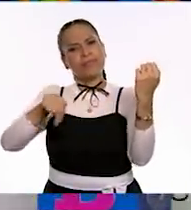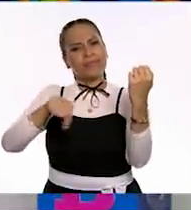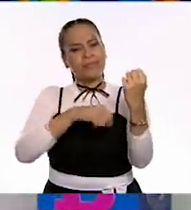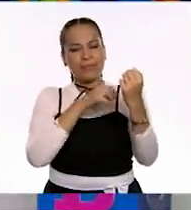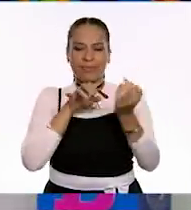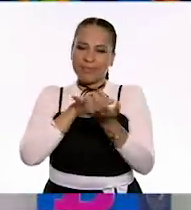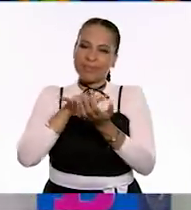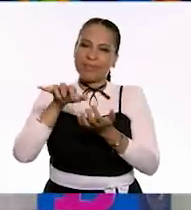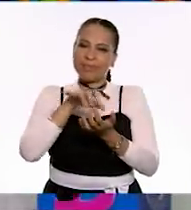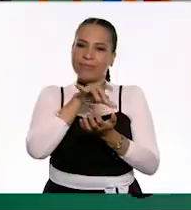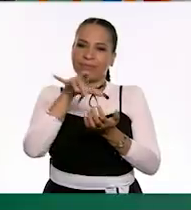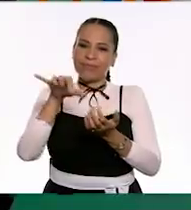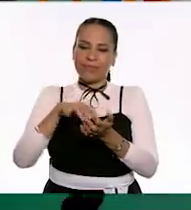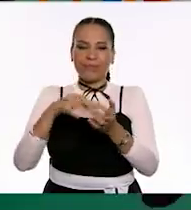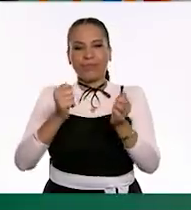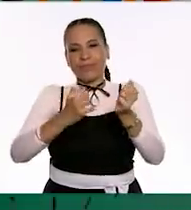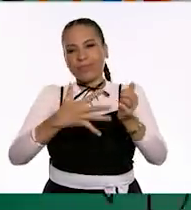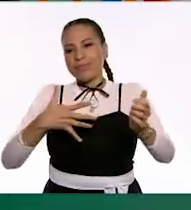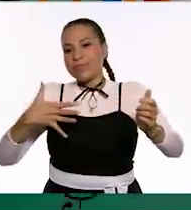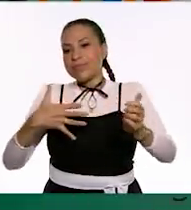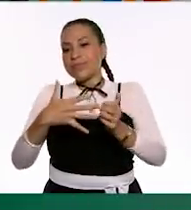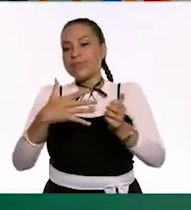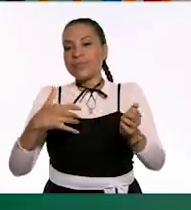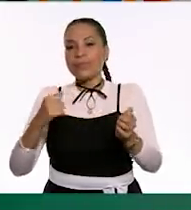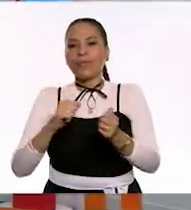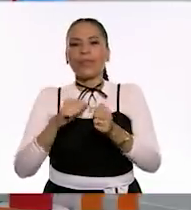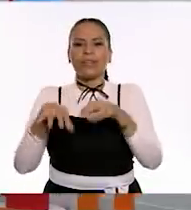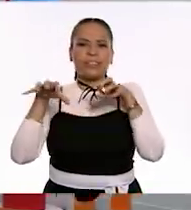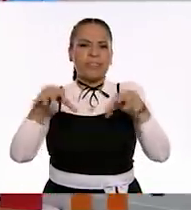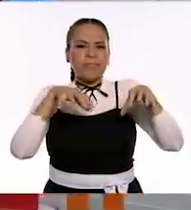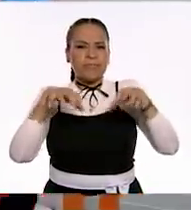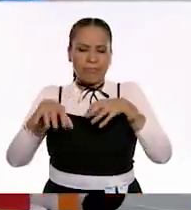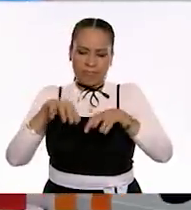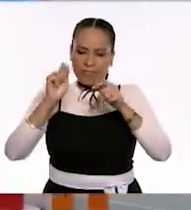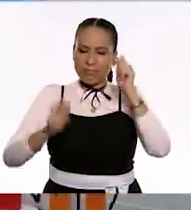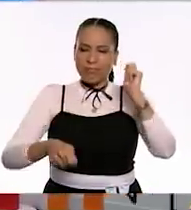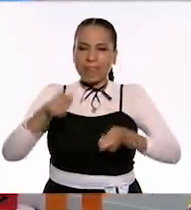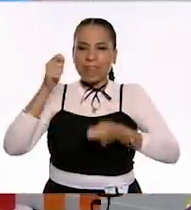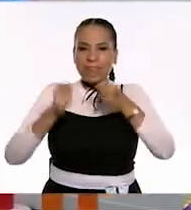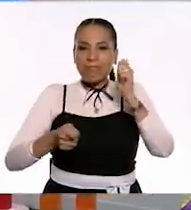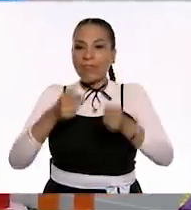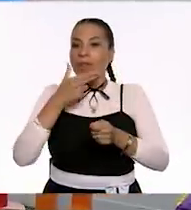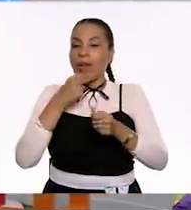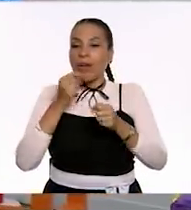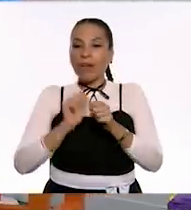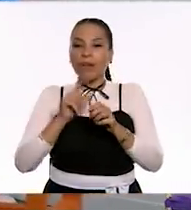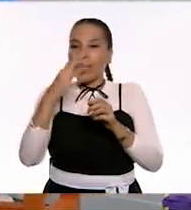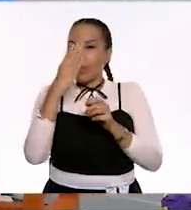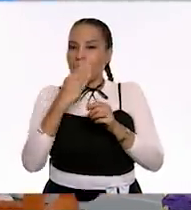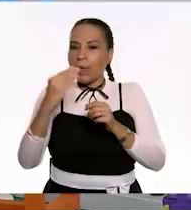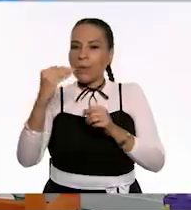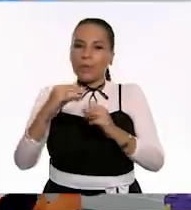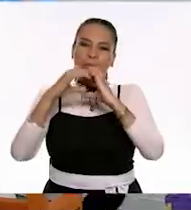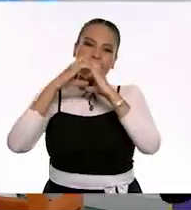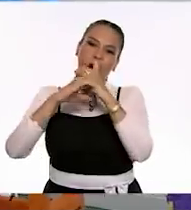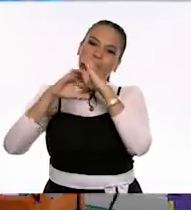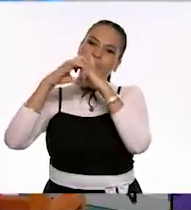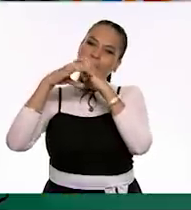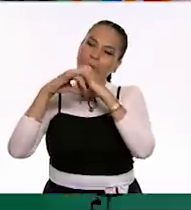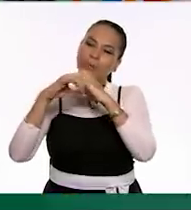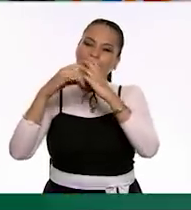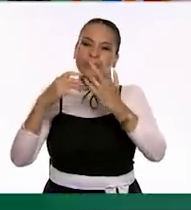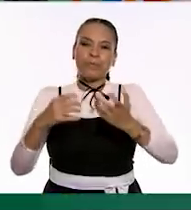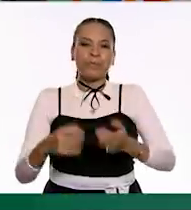las arañas el acordeón. Un zombi toca la batería, el hombre lobo el saxofón.